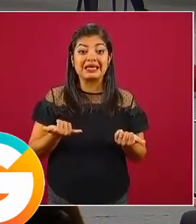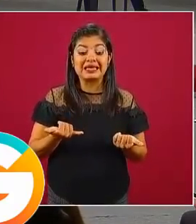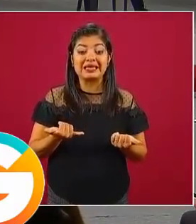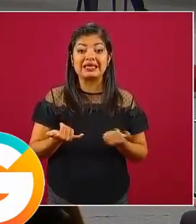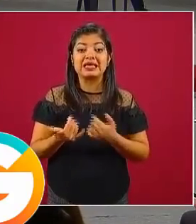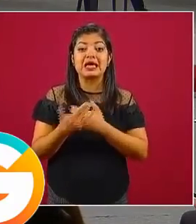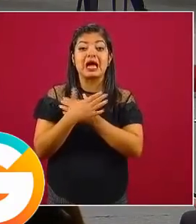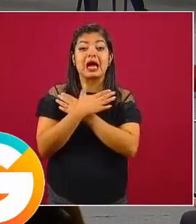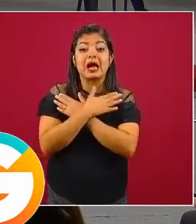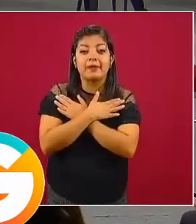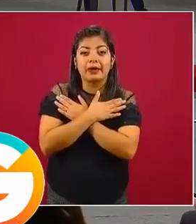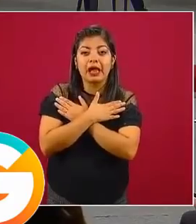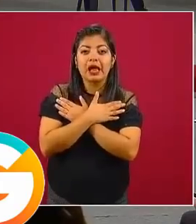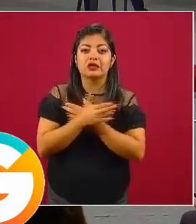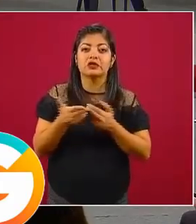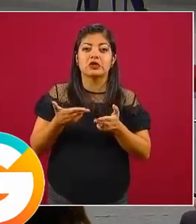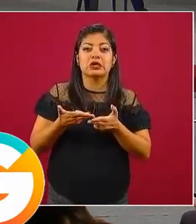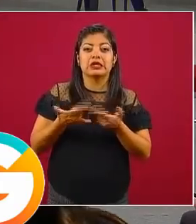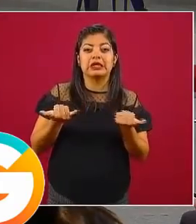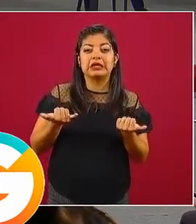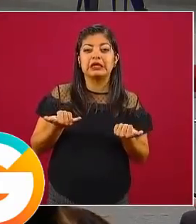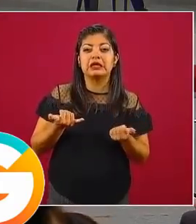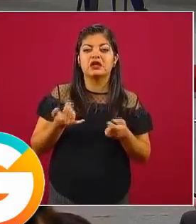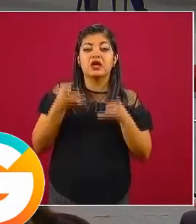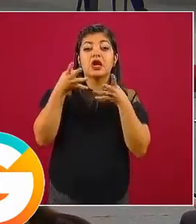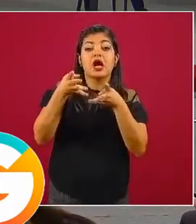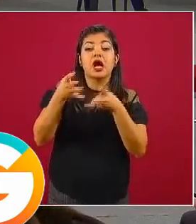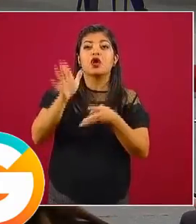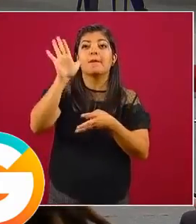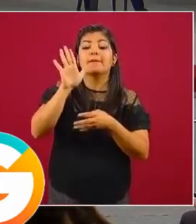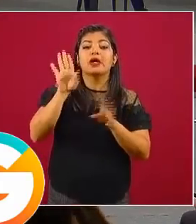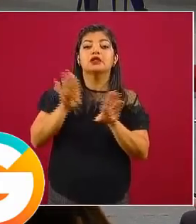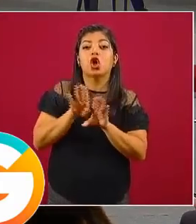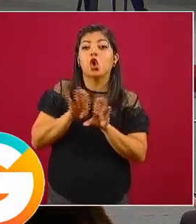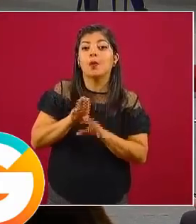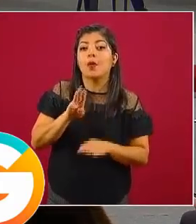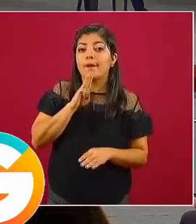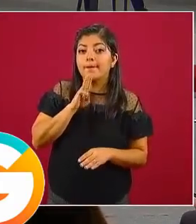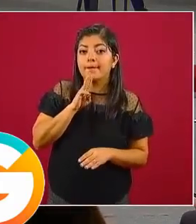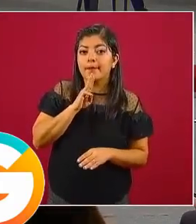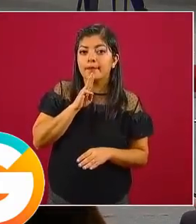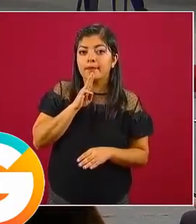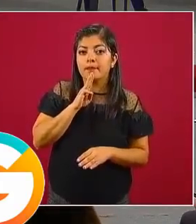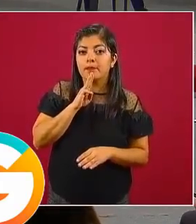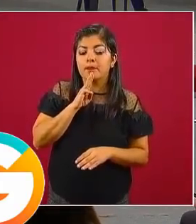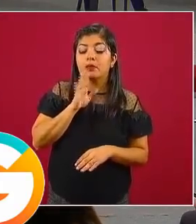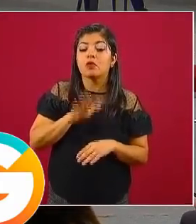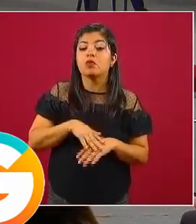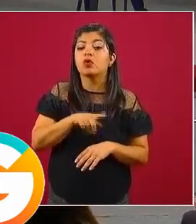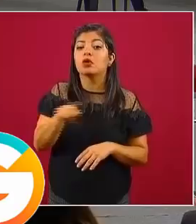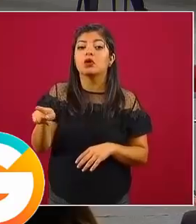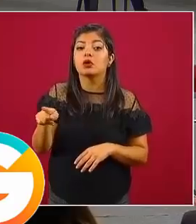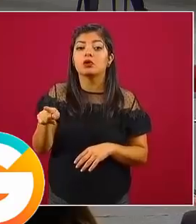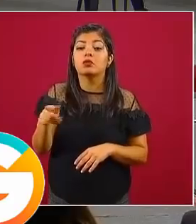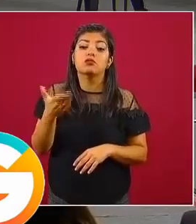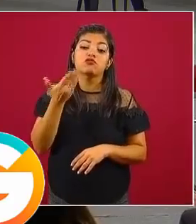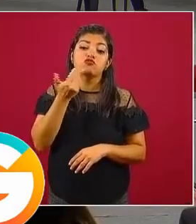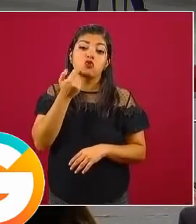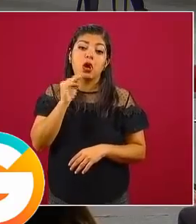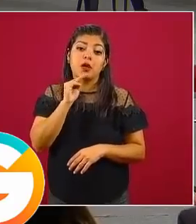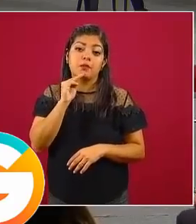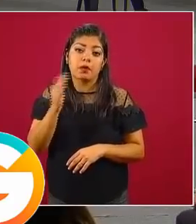ni regaños maternos, porque no tienen. ahí tampoco